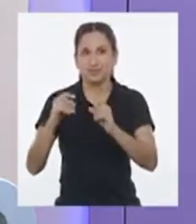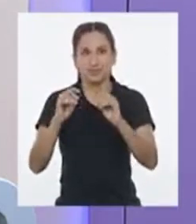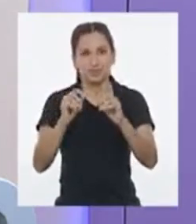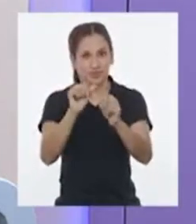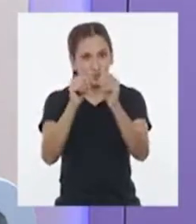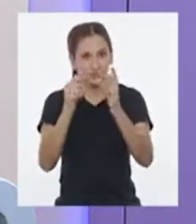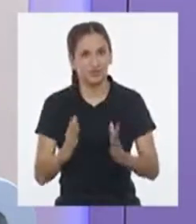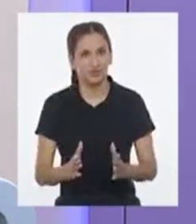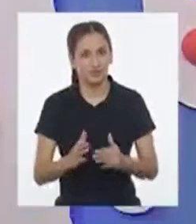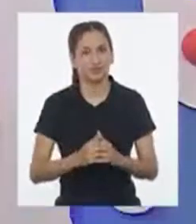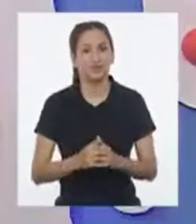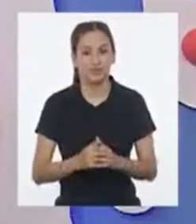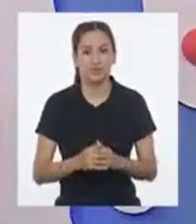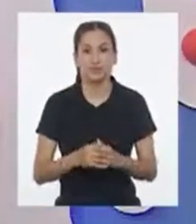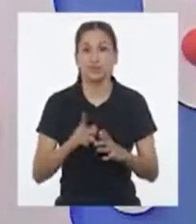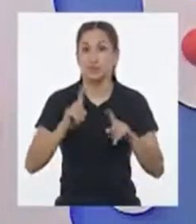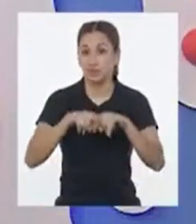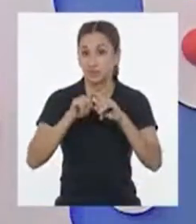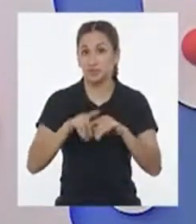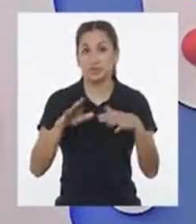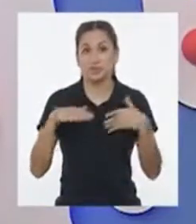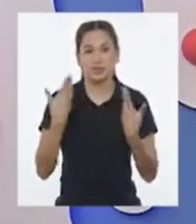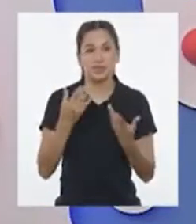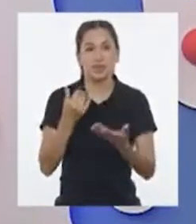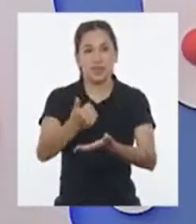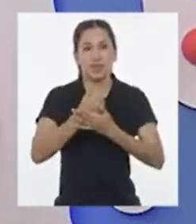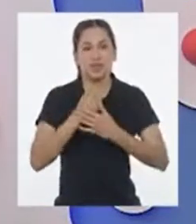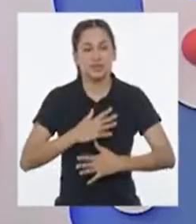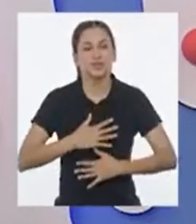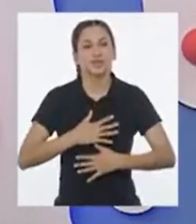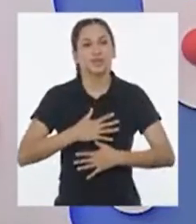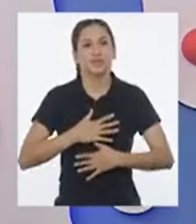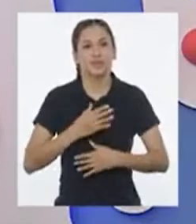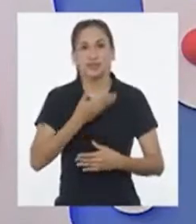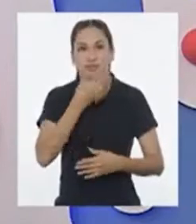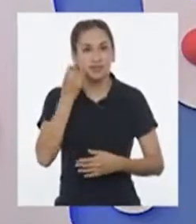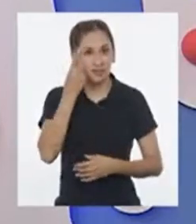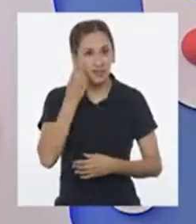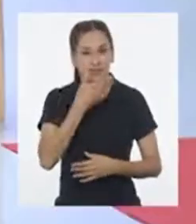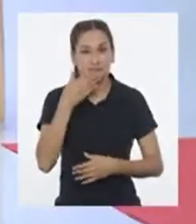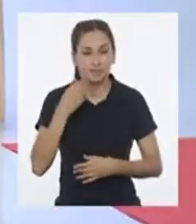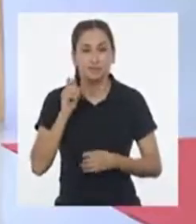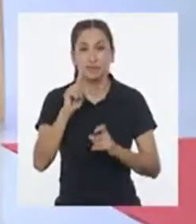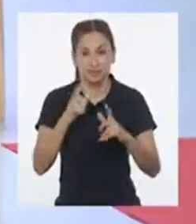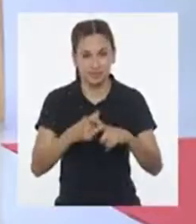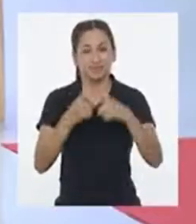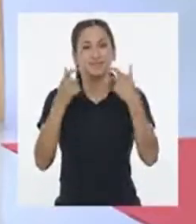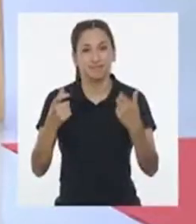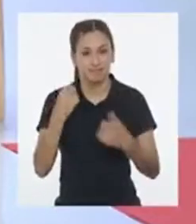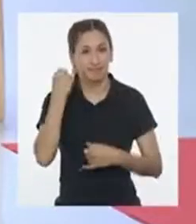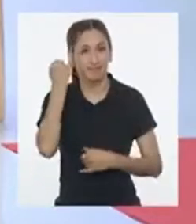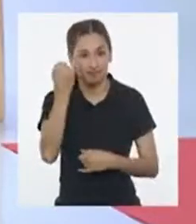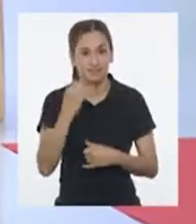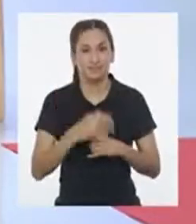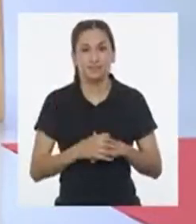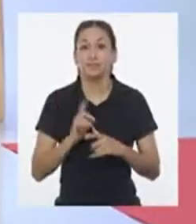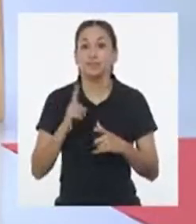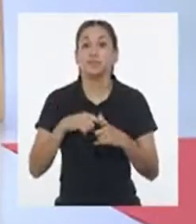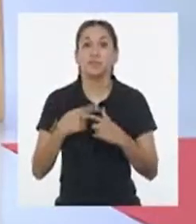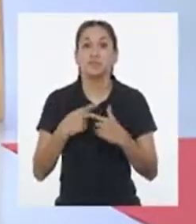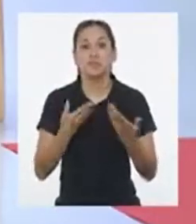algunos estudiantes? Quizás nos pueda inspirar a más reflexiones. ¡Es una gran